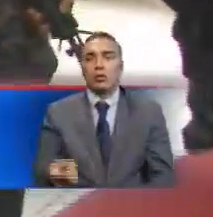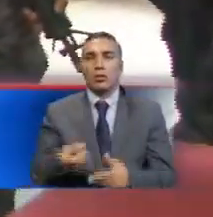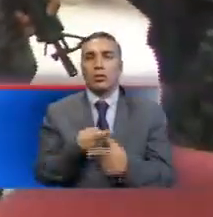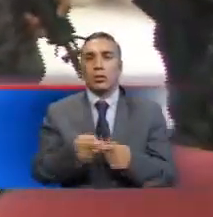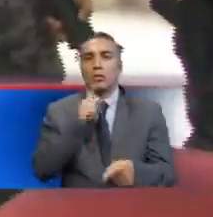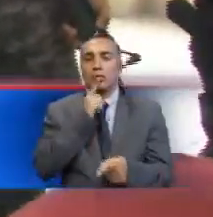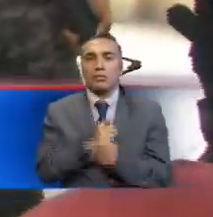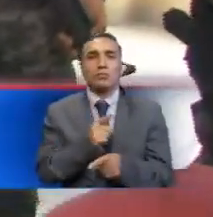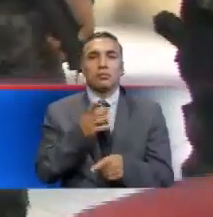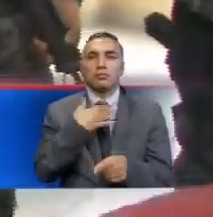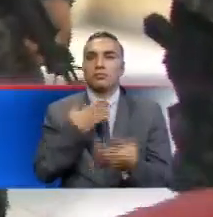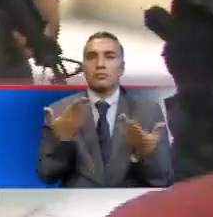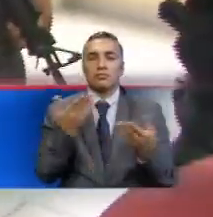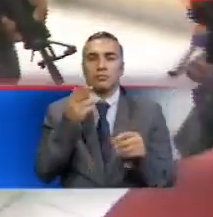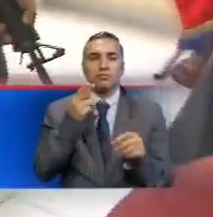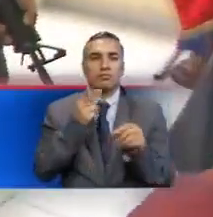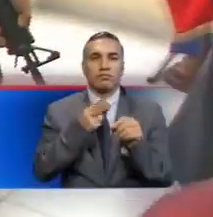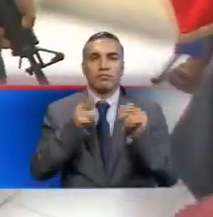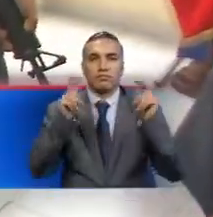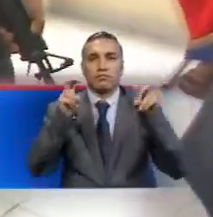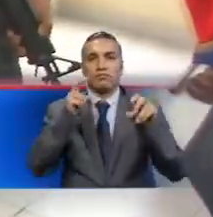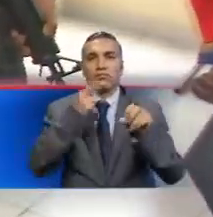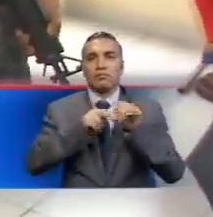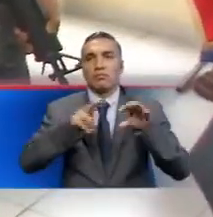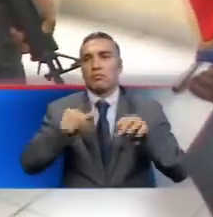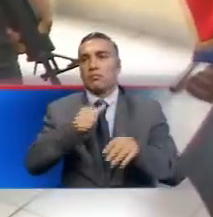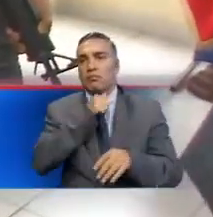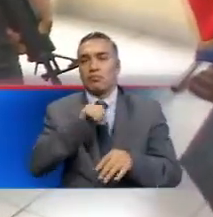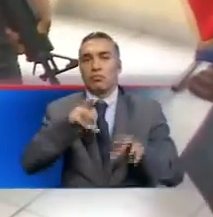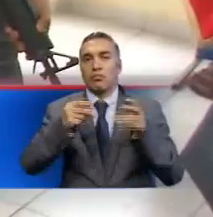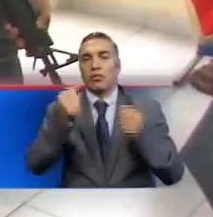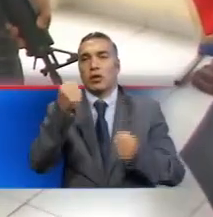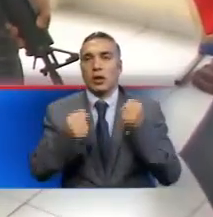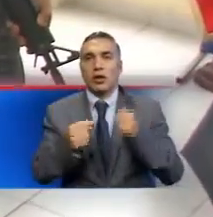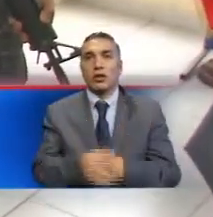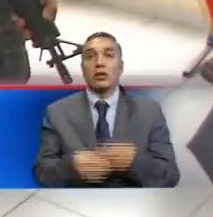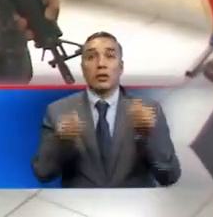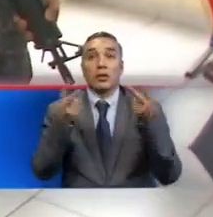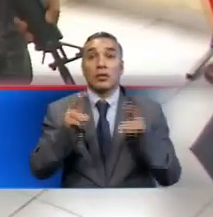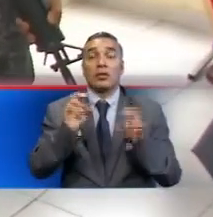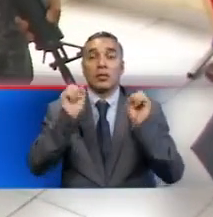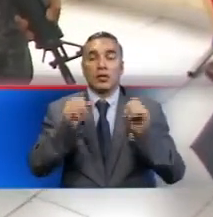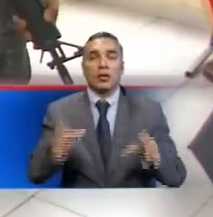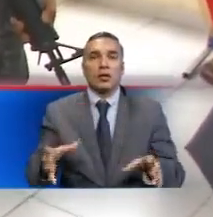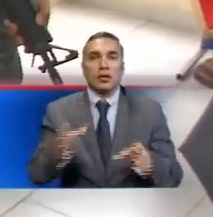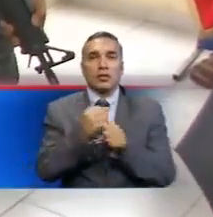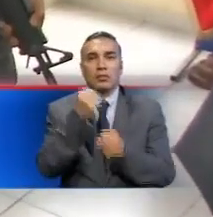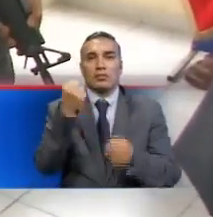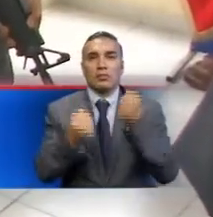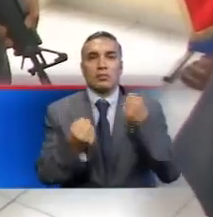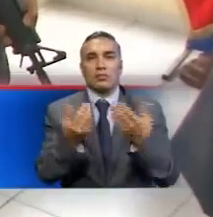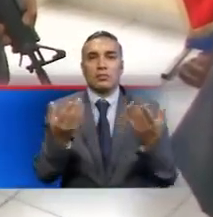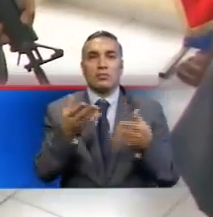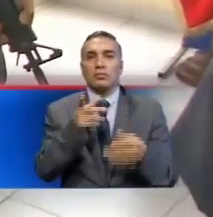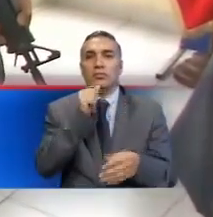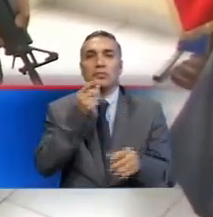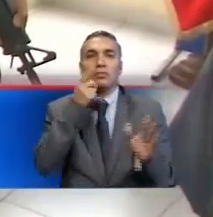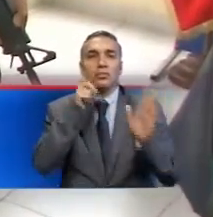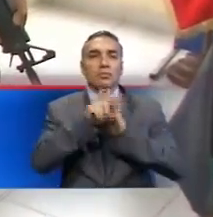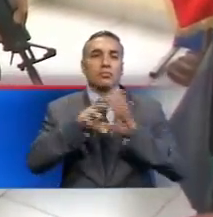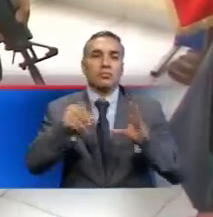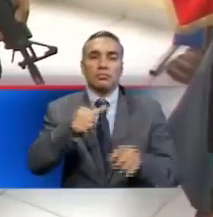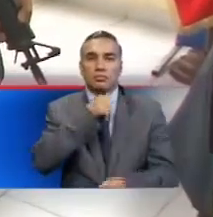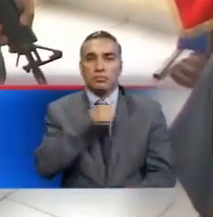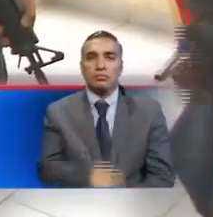definitivamente están vinculados a diferentes delitos como asociación ilícita, robo de vehículos, porque también se han podido recuperar vehículos que han sido reportados como